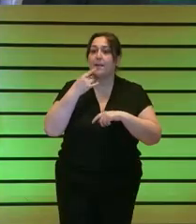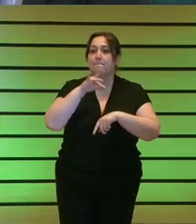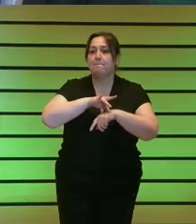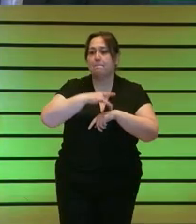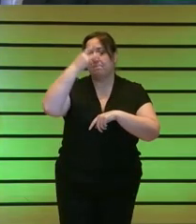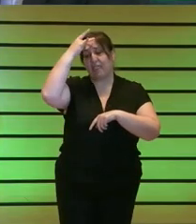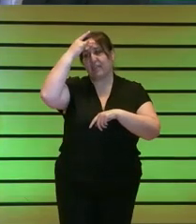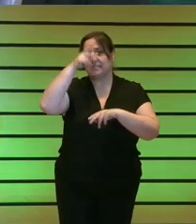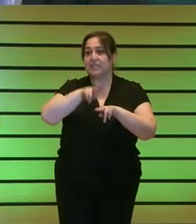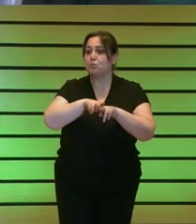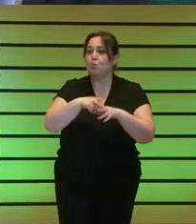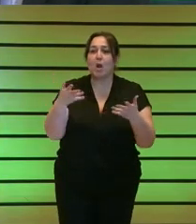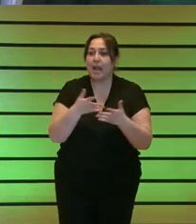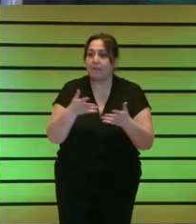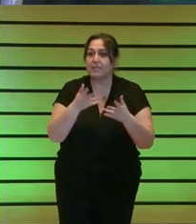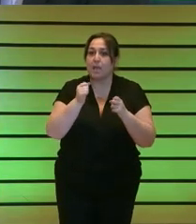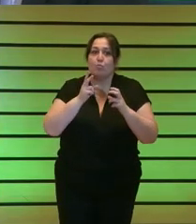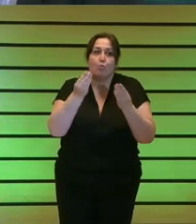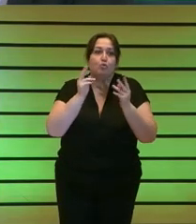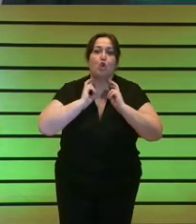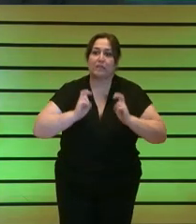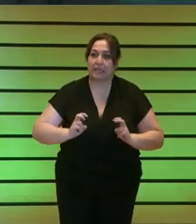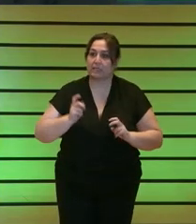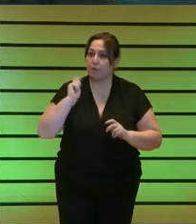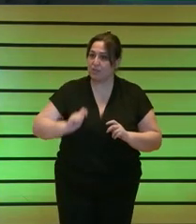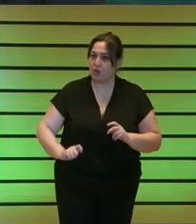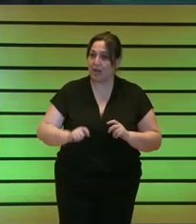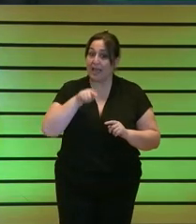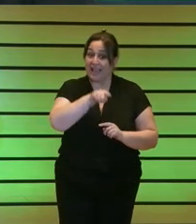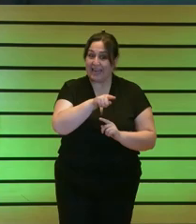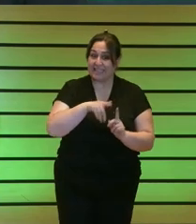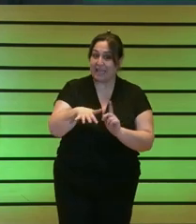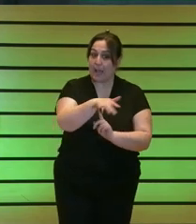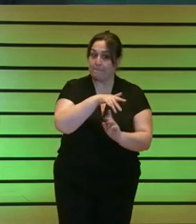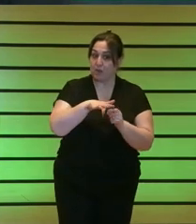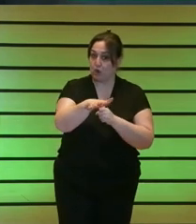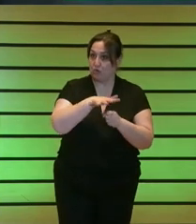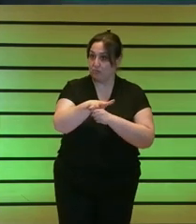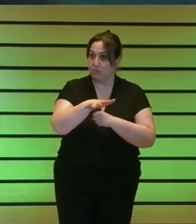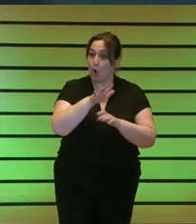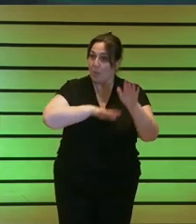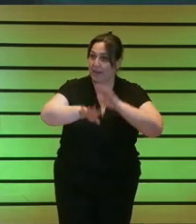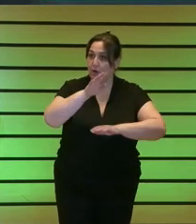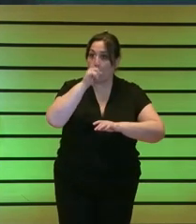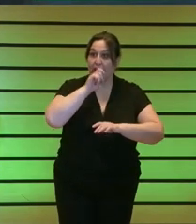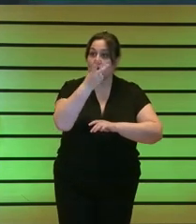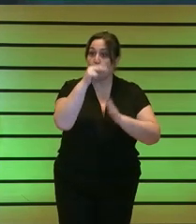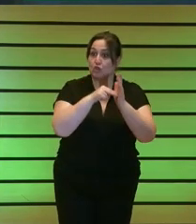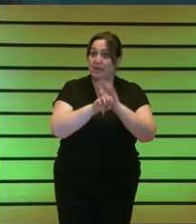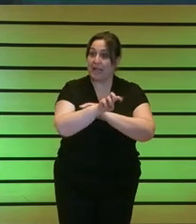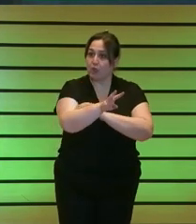un gran estrés profesional vale Y en este entorno tan complejo nace en el año 2014 el proyecto